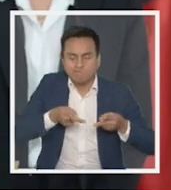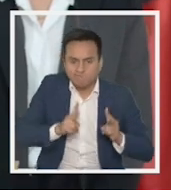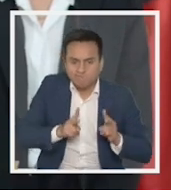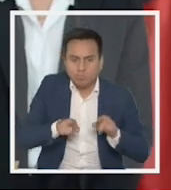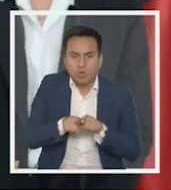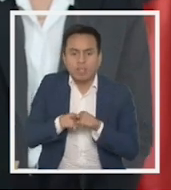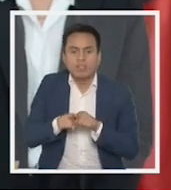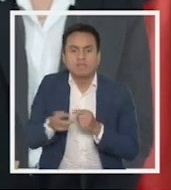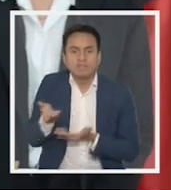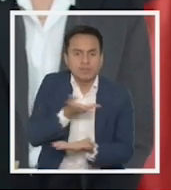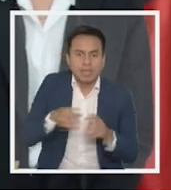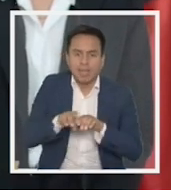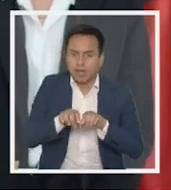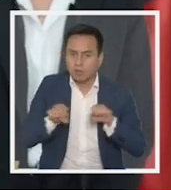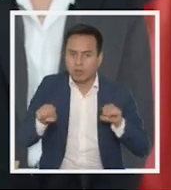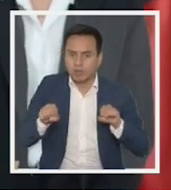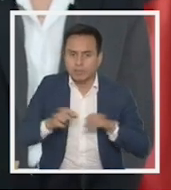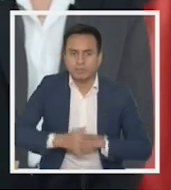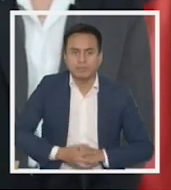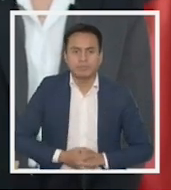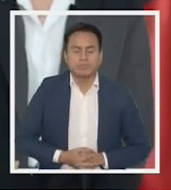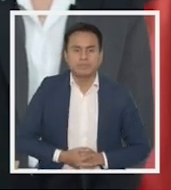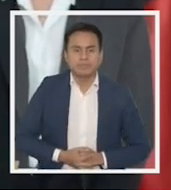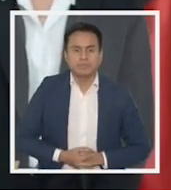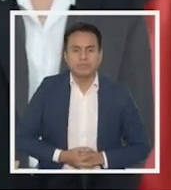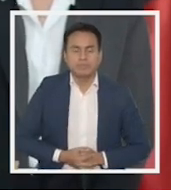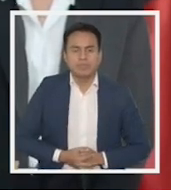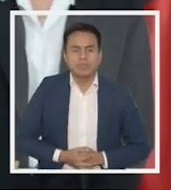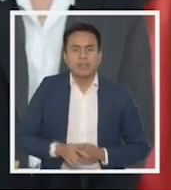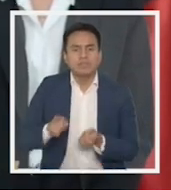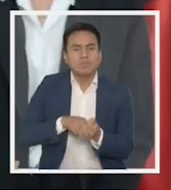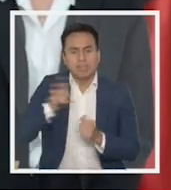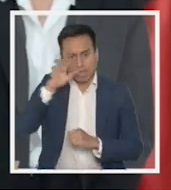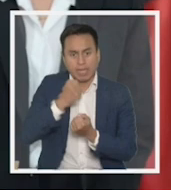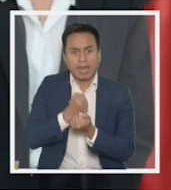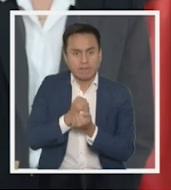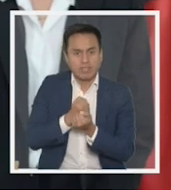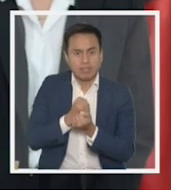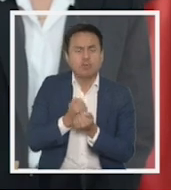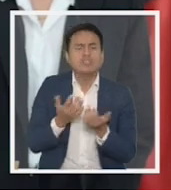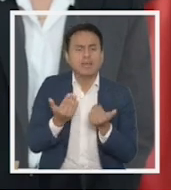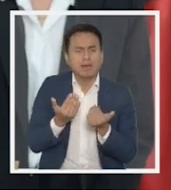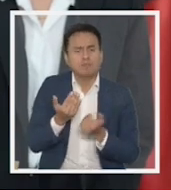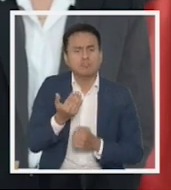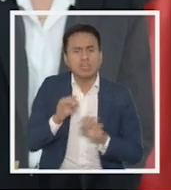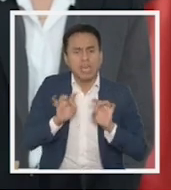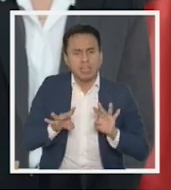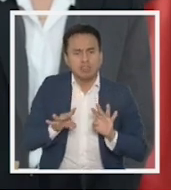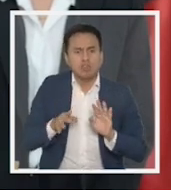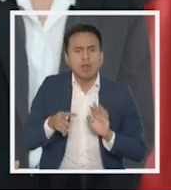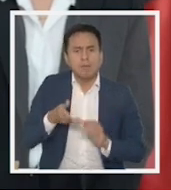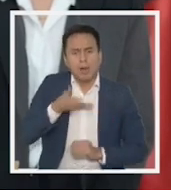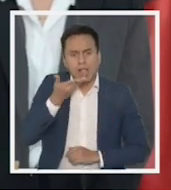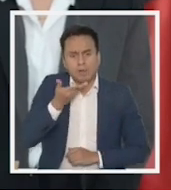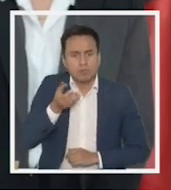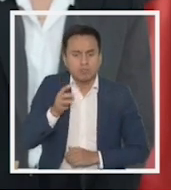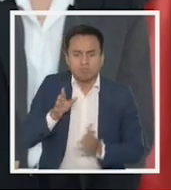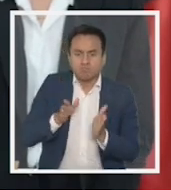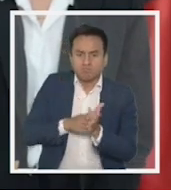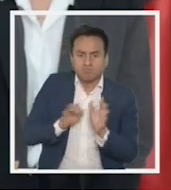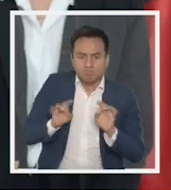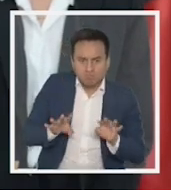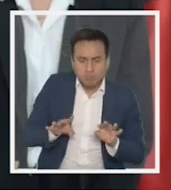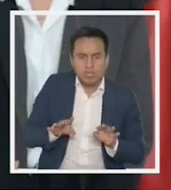Las familias de carabineros necesitamos hechos y no palabras, compromisos y no promesas. Me escribió en una